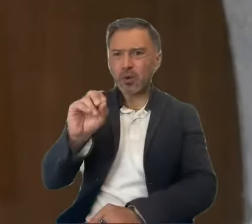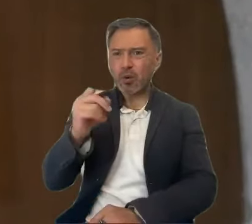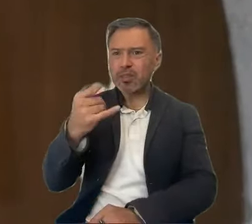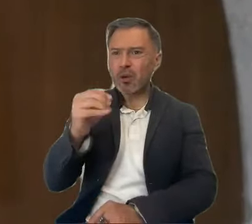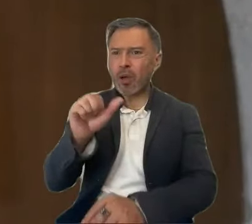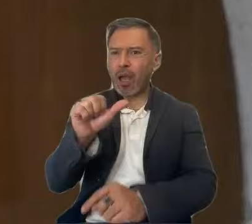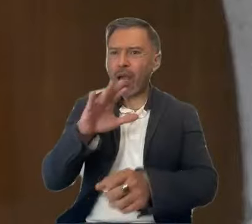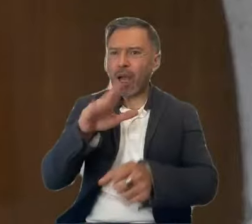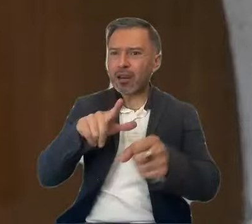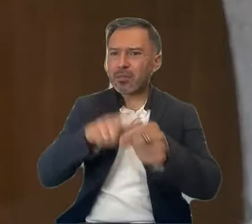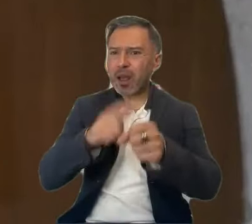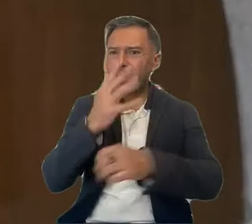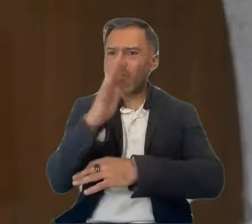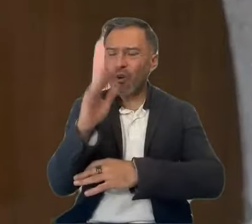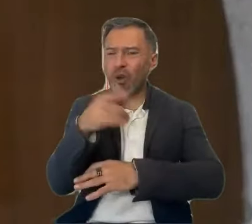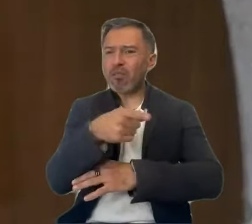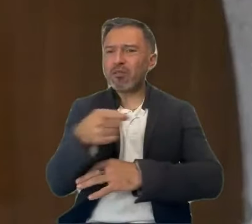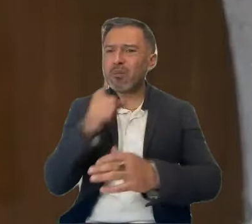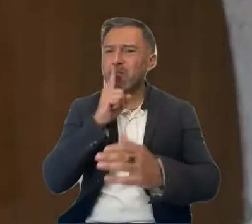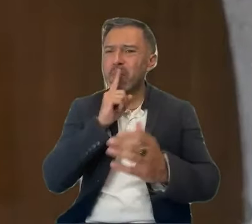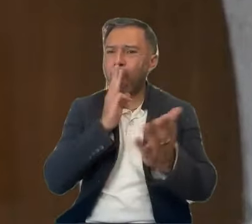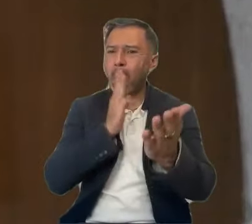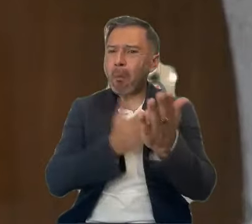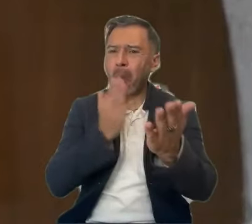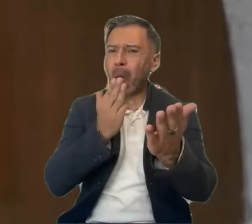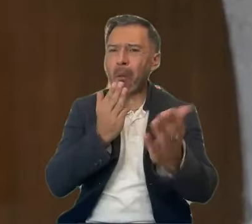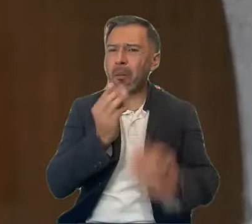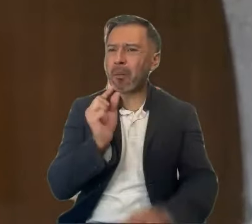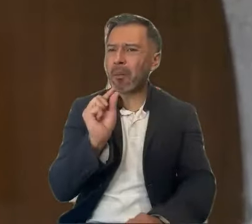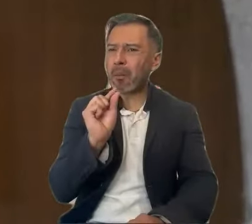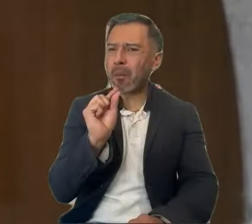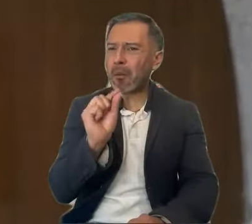pocas sanciones. Hoy,